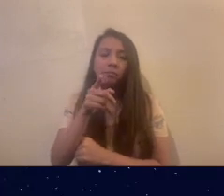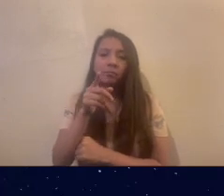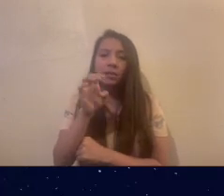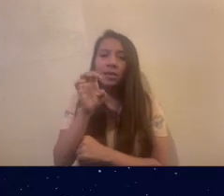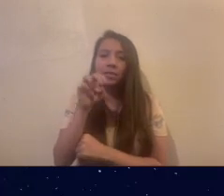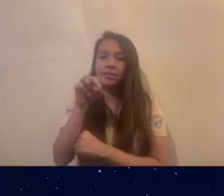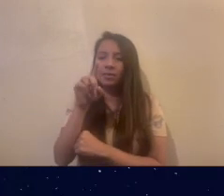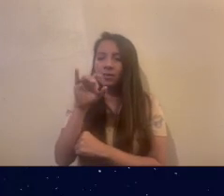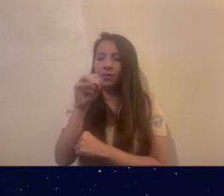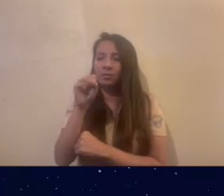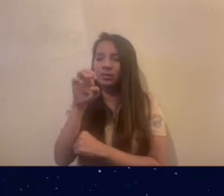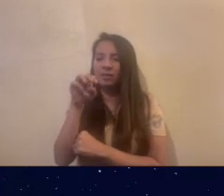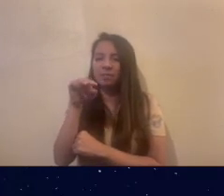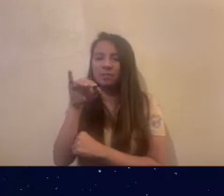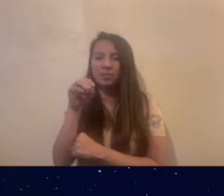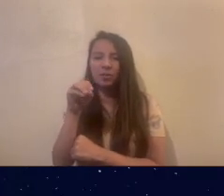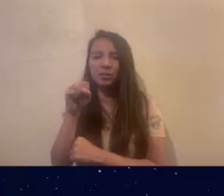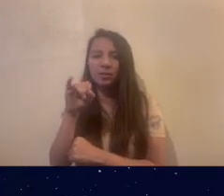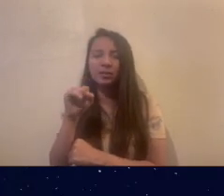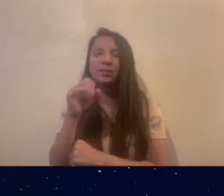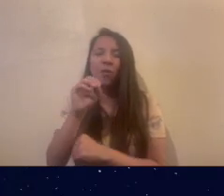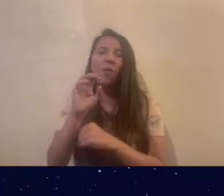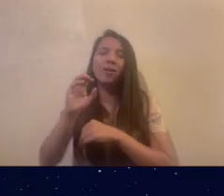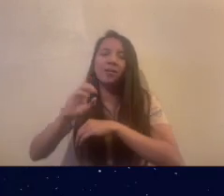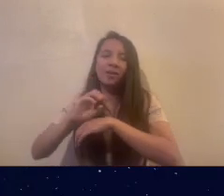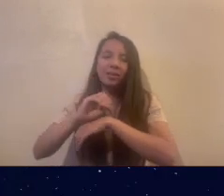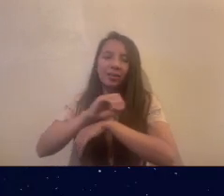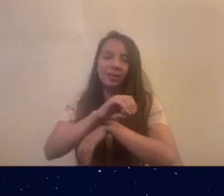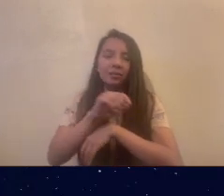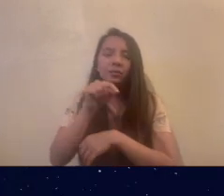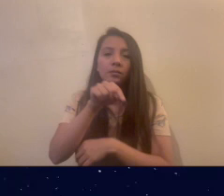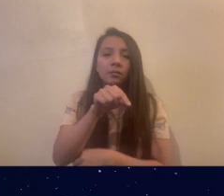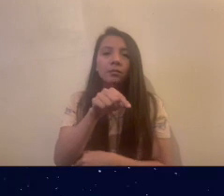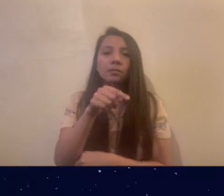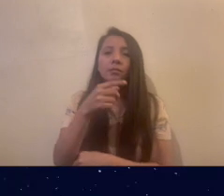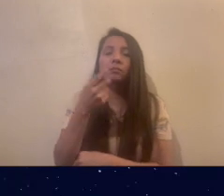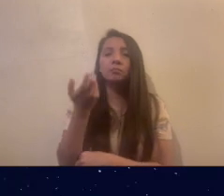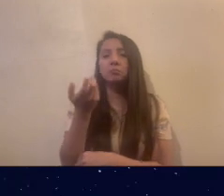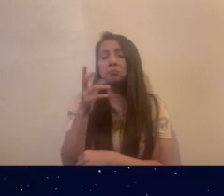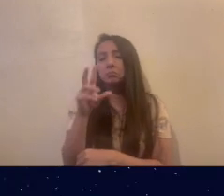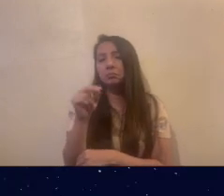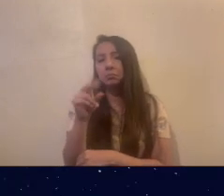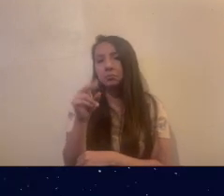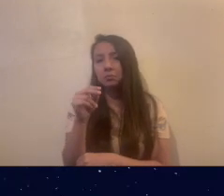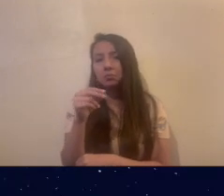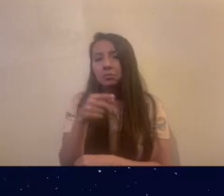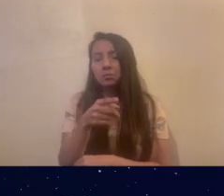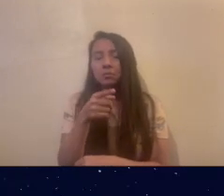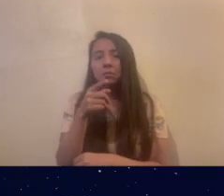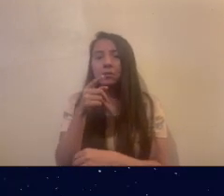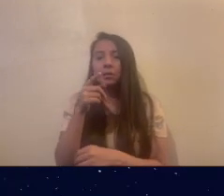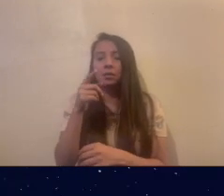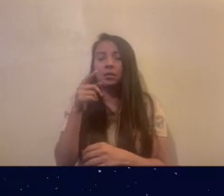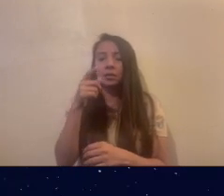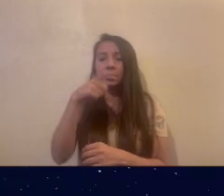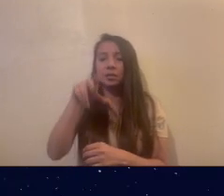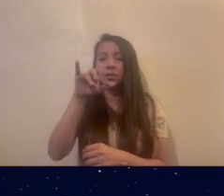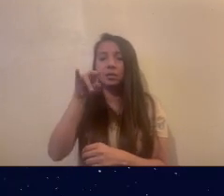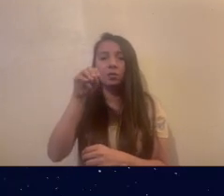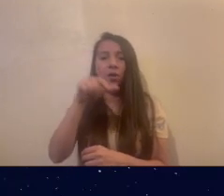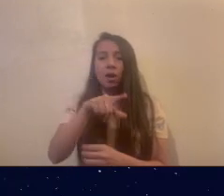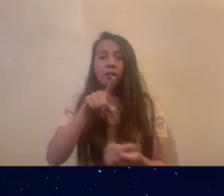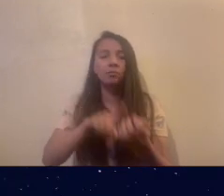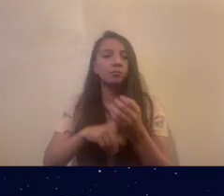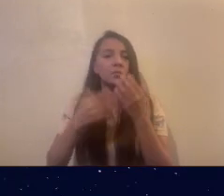si tienen endosimbiontes micorrízicos, digamos, o bacterias fijadoras de nitrógeno. Las quenopodiáceas son una de las pocas especies